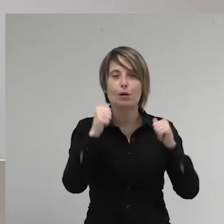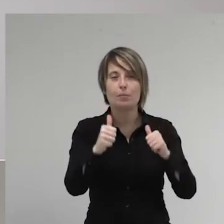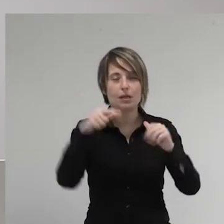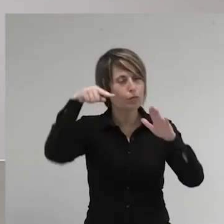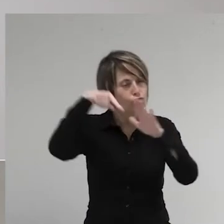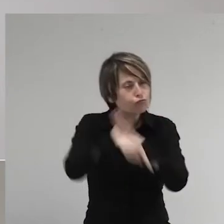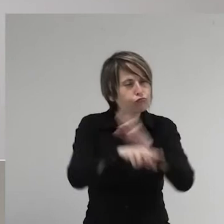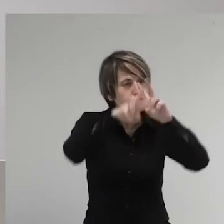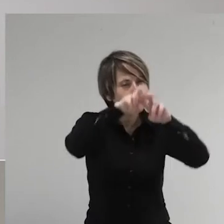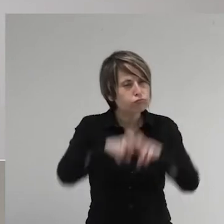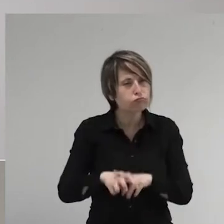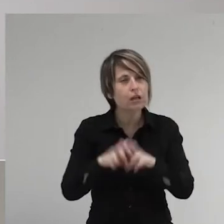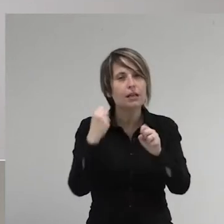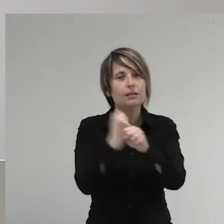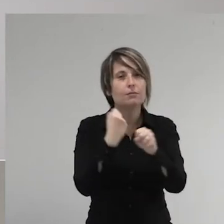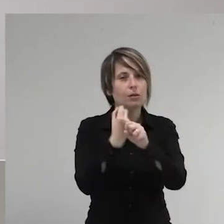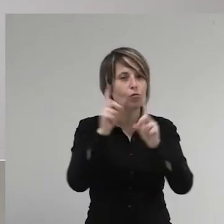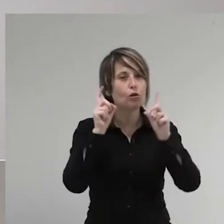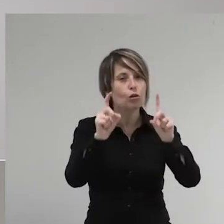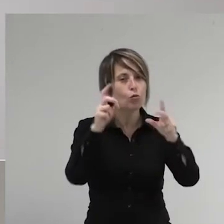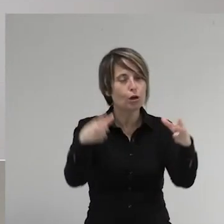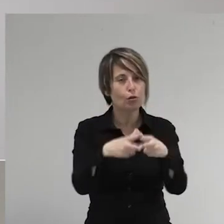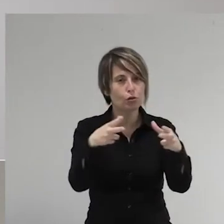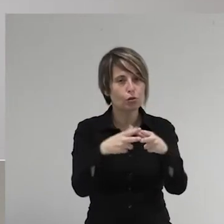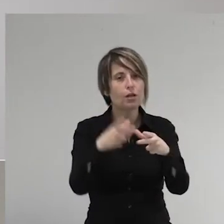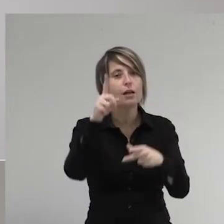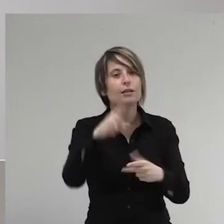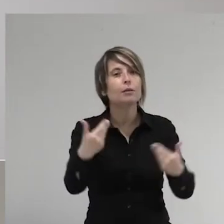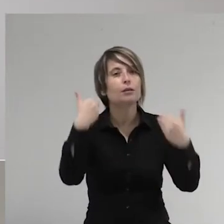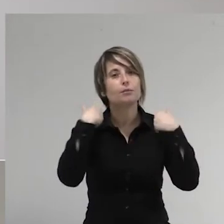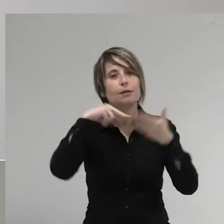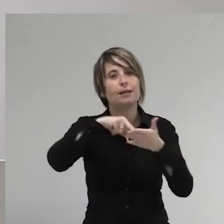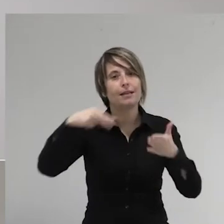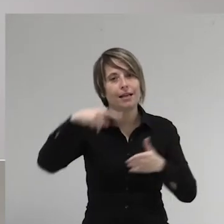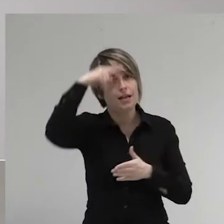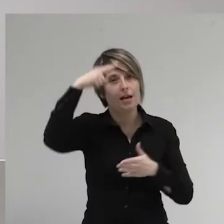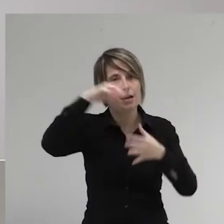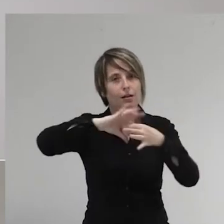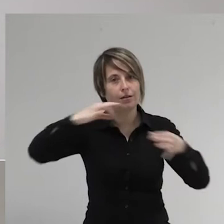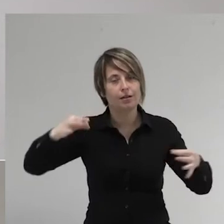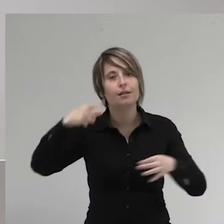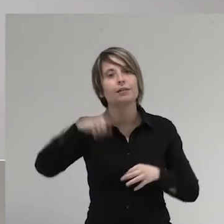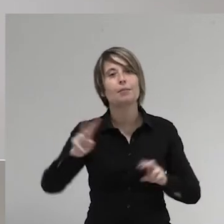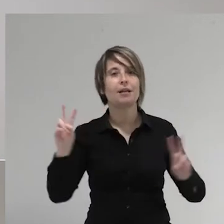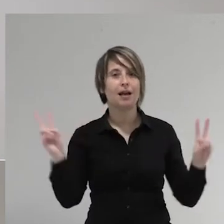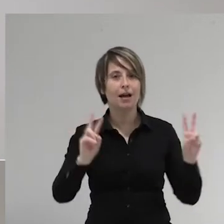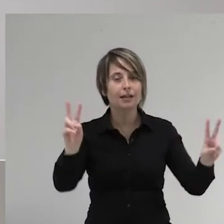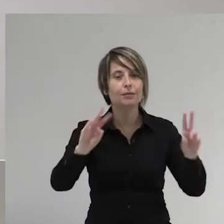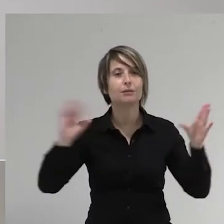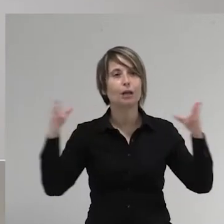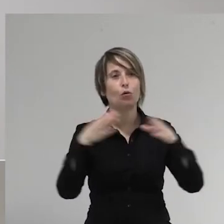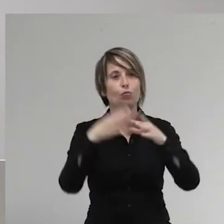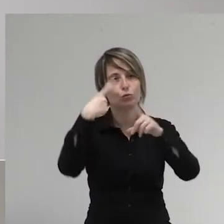realidad trabajando como educadora social y técnica de interculturalidad y como activista en diversos